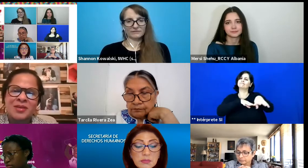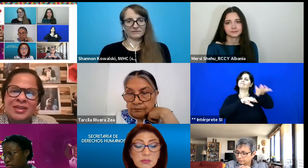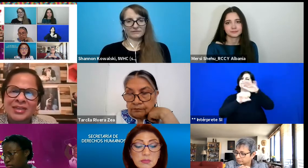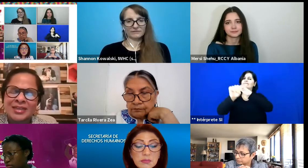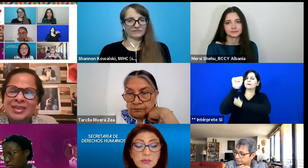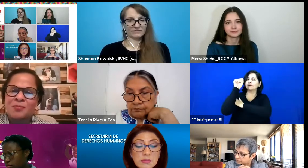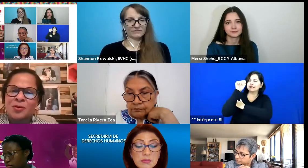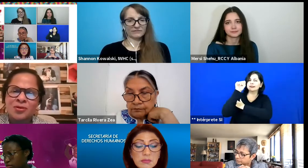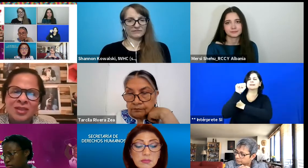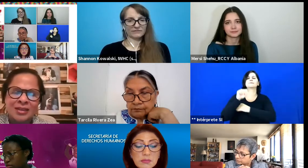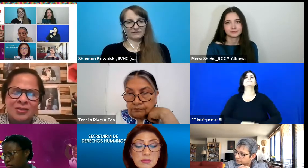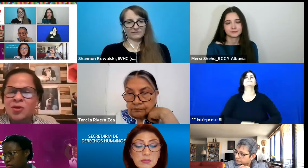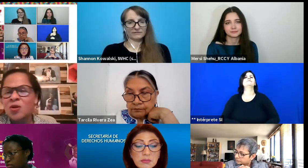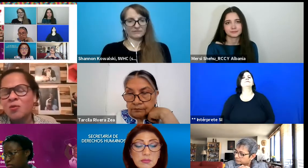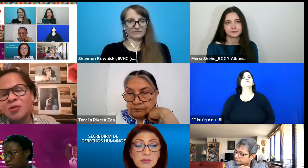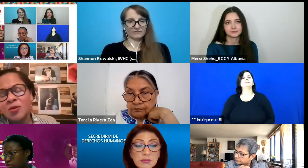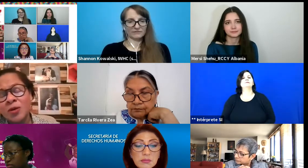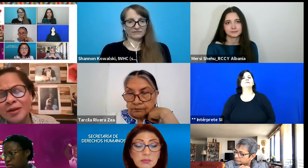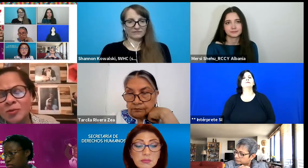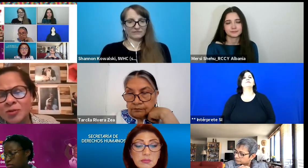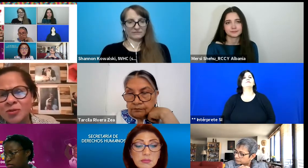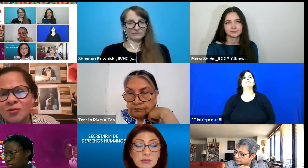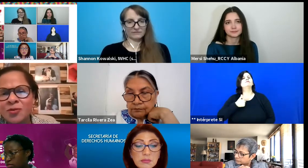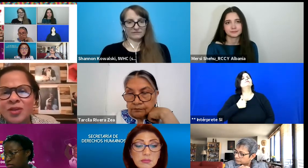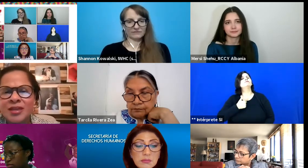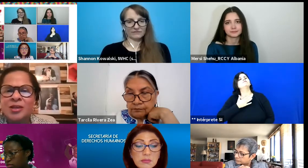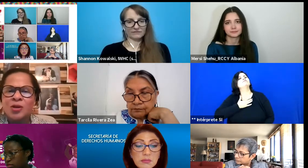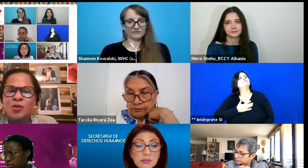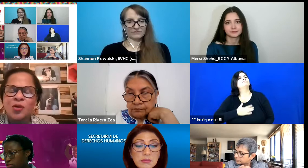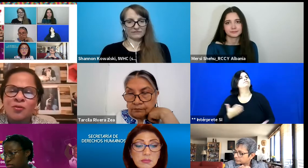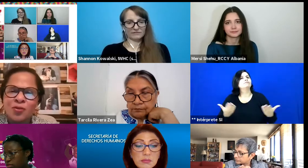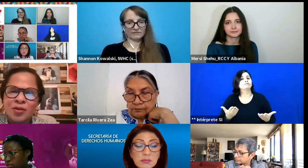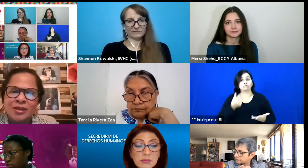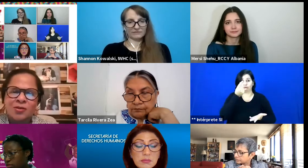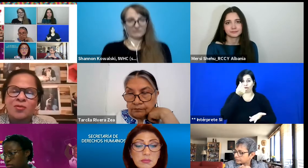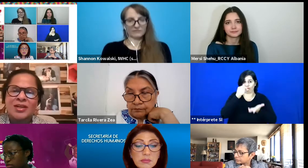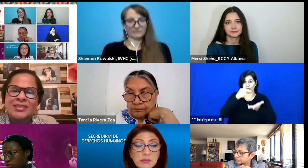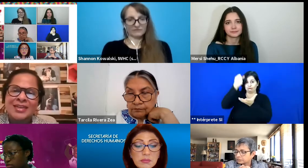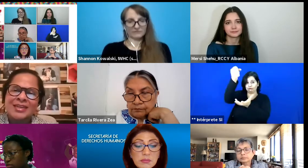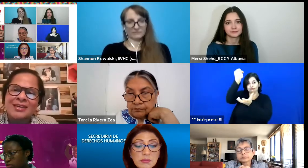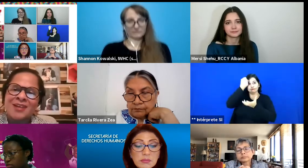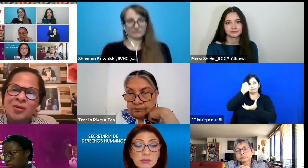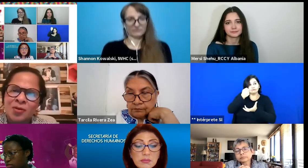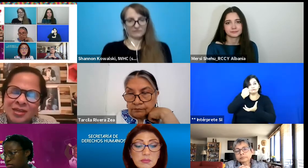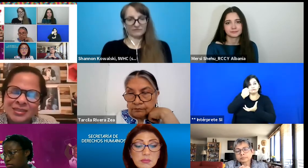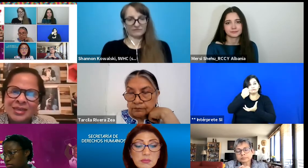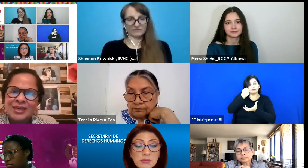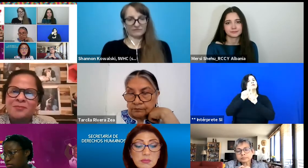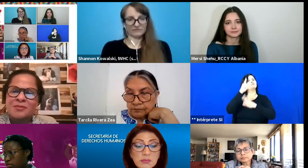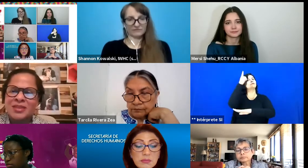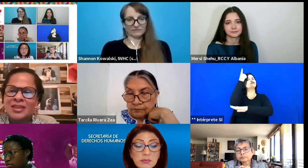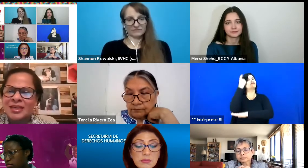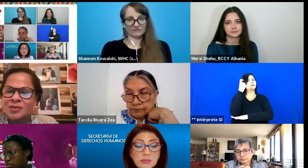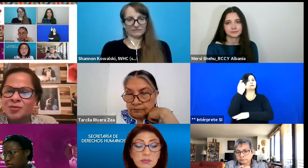financiamiento feminista. Y por lo tanto, cuando los recursos fluyen, no fluyen con una serie de valores